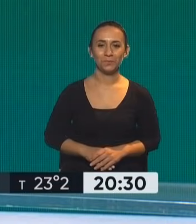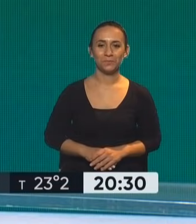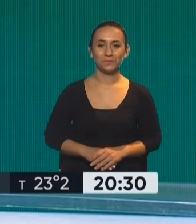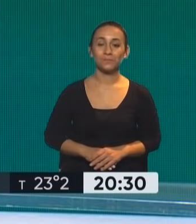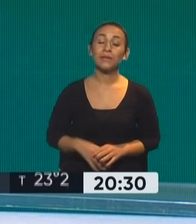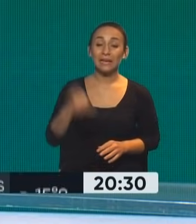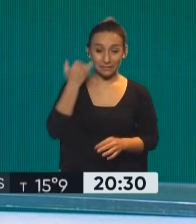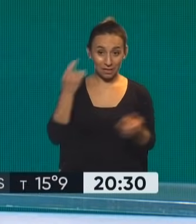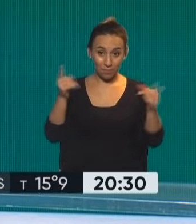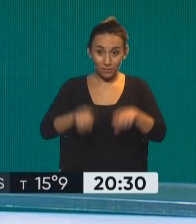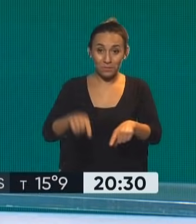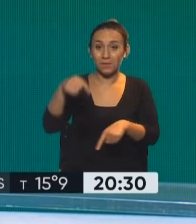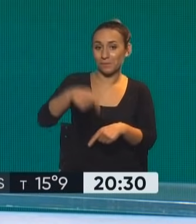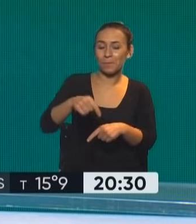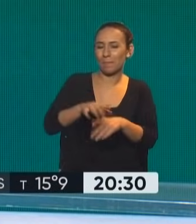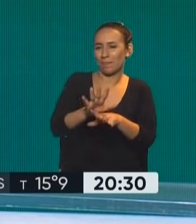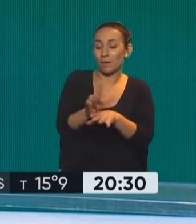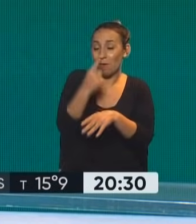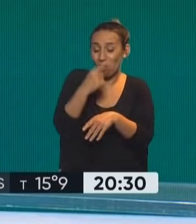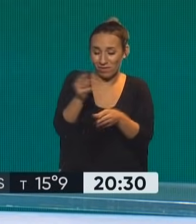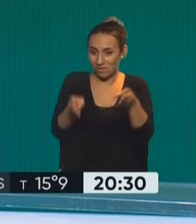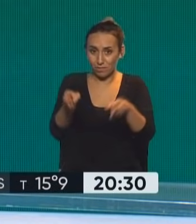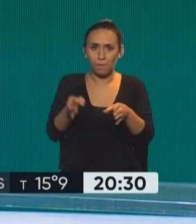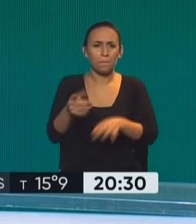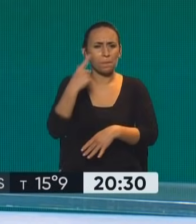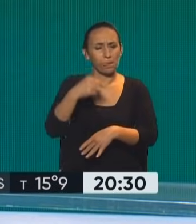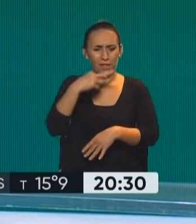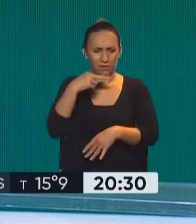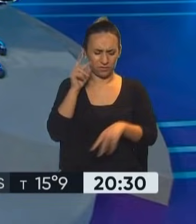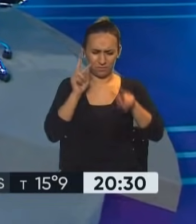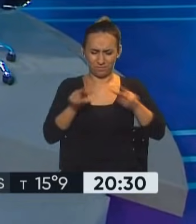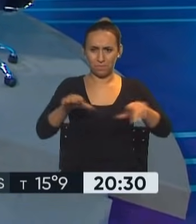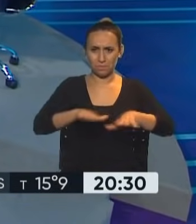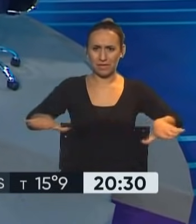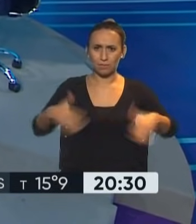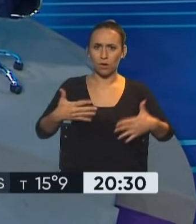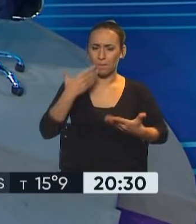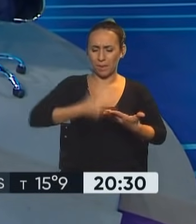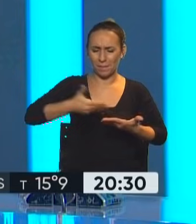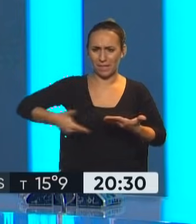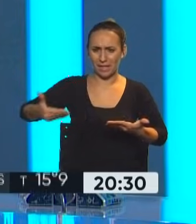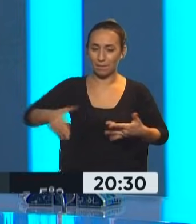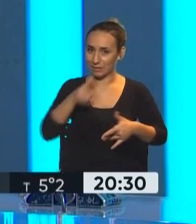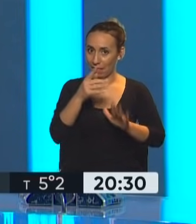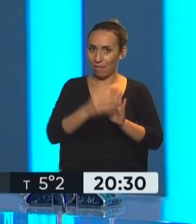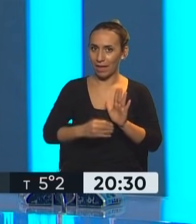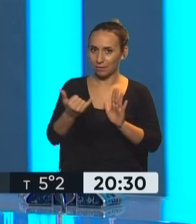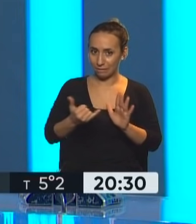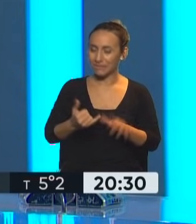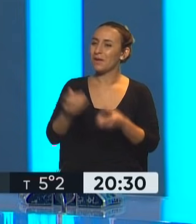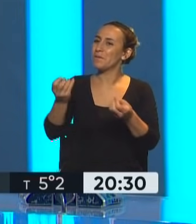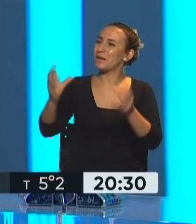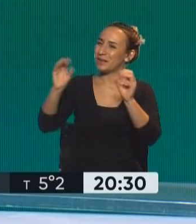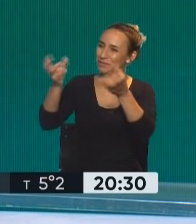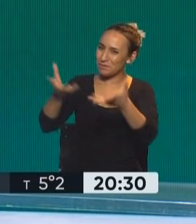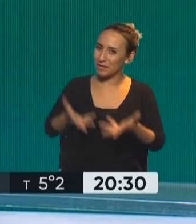regreso con este cierre de edición. Día viernes, yo veo muchos papeles sobre la mesa, muchos datos, me parece que hoy. Carmela Bárbara, ¿cómo estás? Bien, gracias. Bienvenida. Buenas